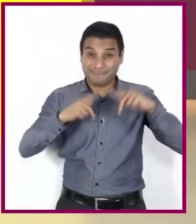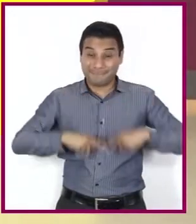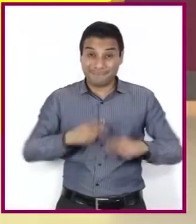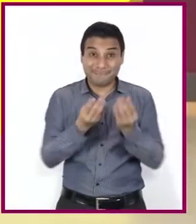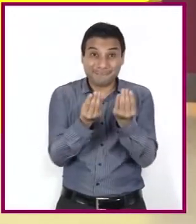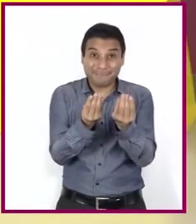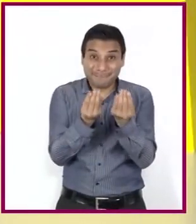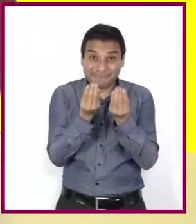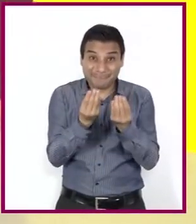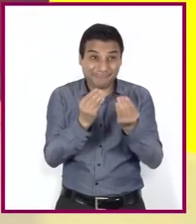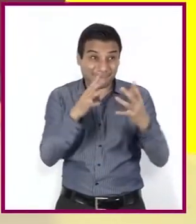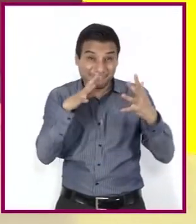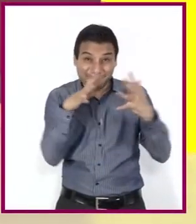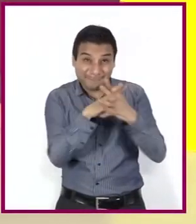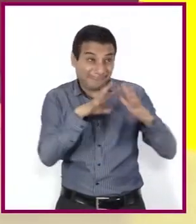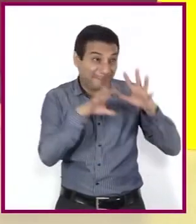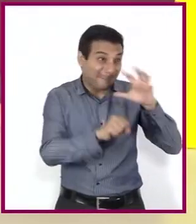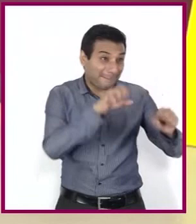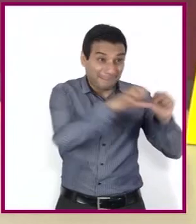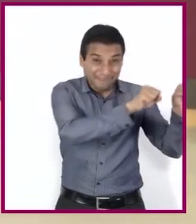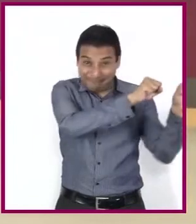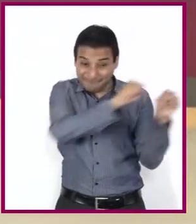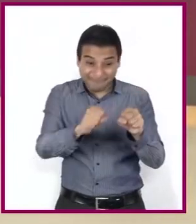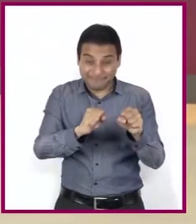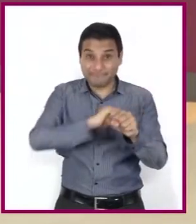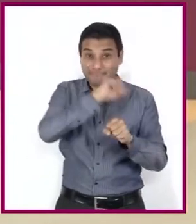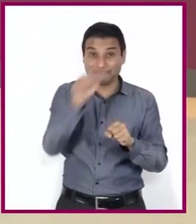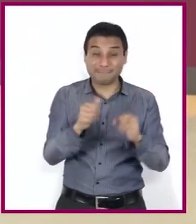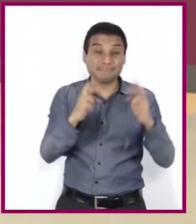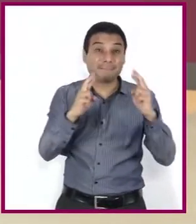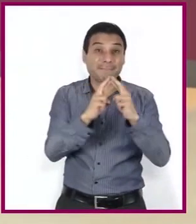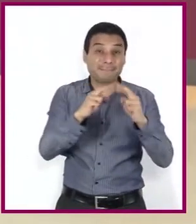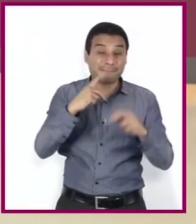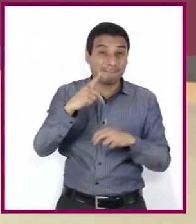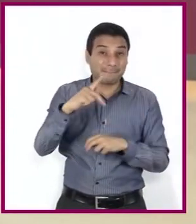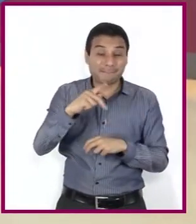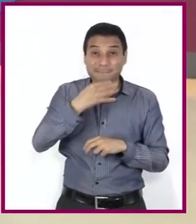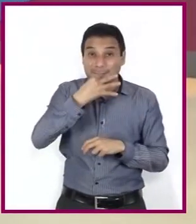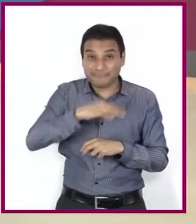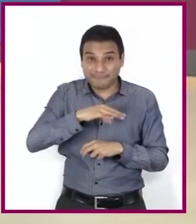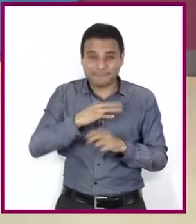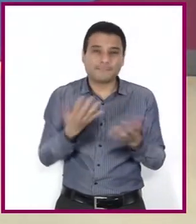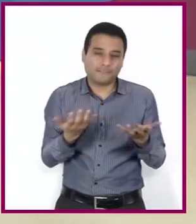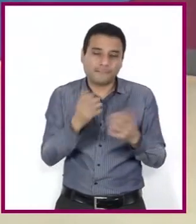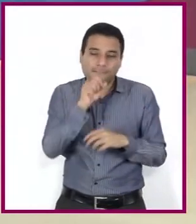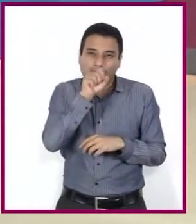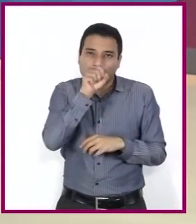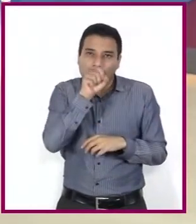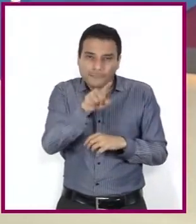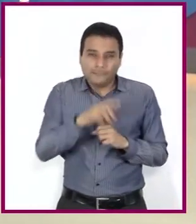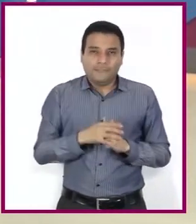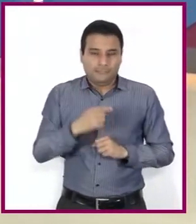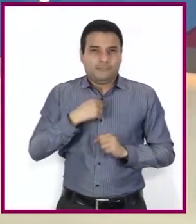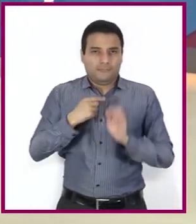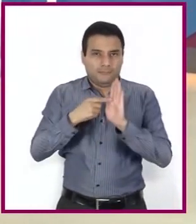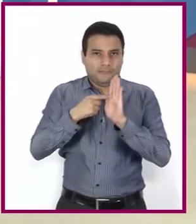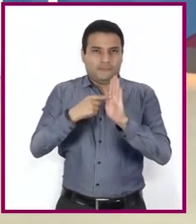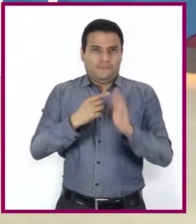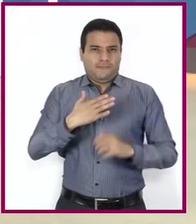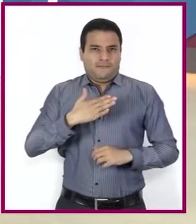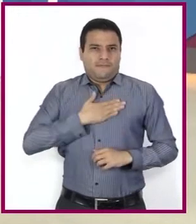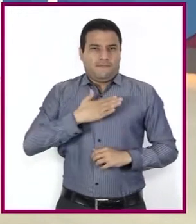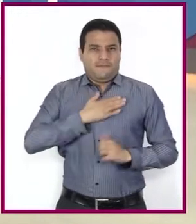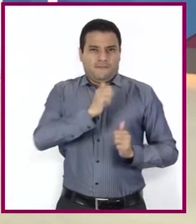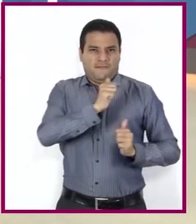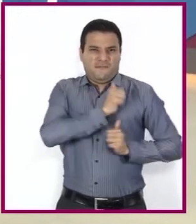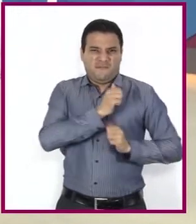de guerra por parte de los mexicas para sus rituales y sacrificios servía como una forma de demostrar el poderío